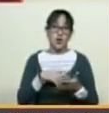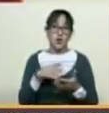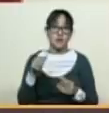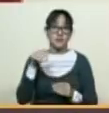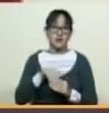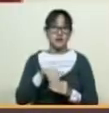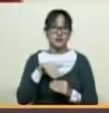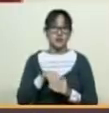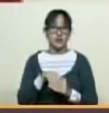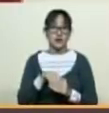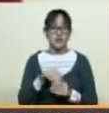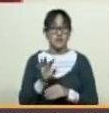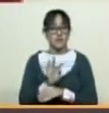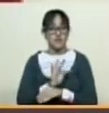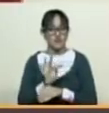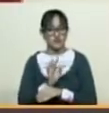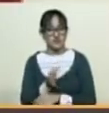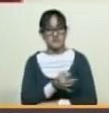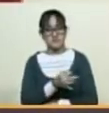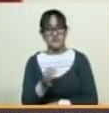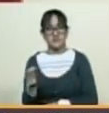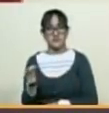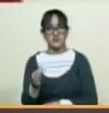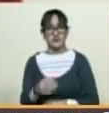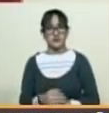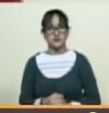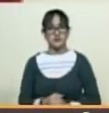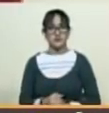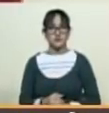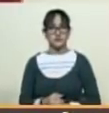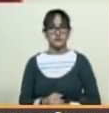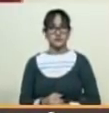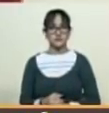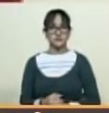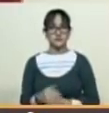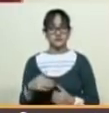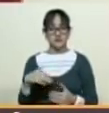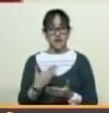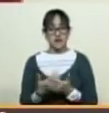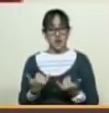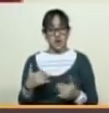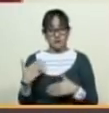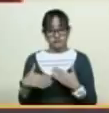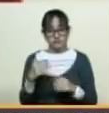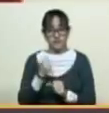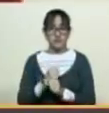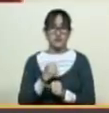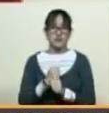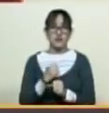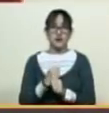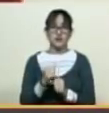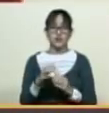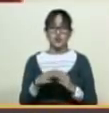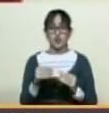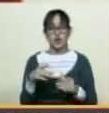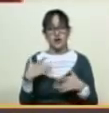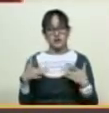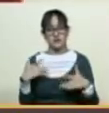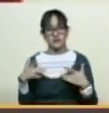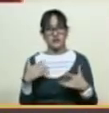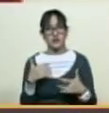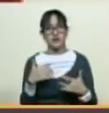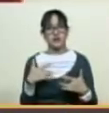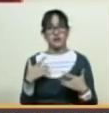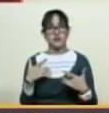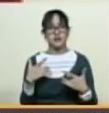electoral está funcionando perfectamente. Hemos venido trabajando con todas y cada una de las actividades que están